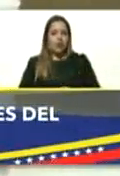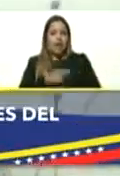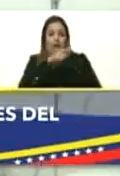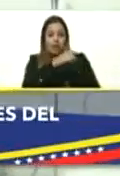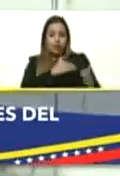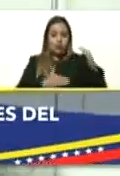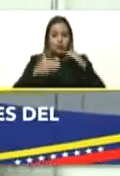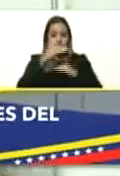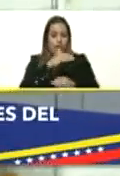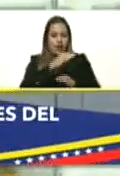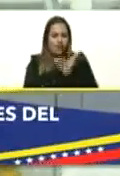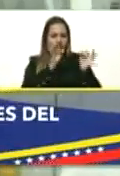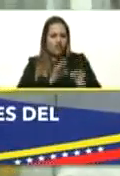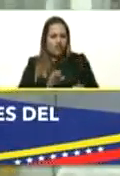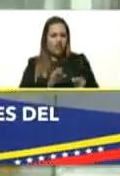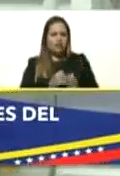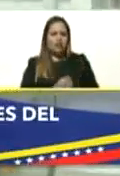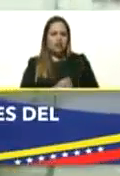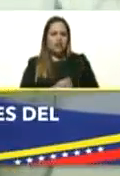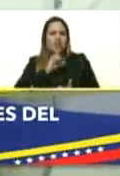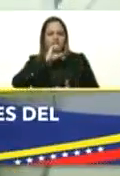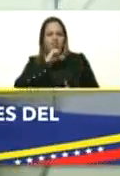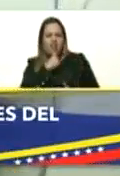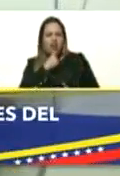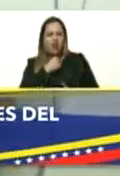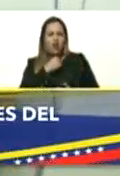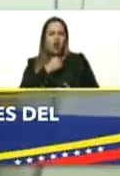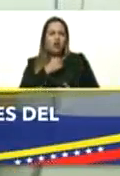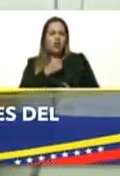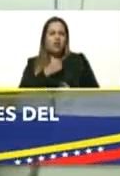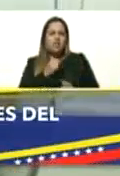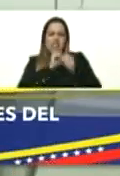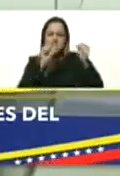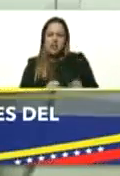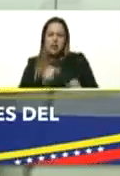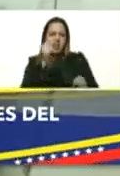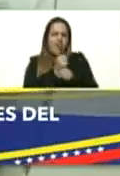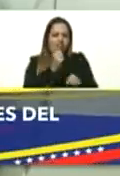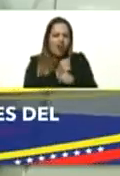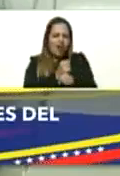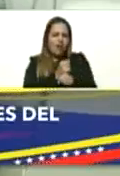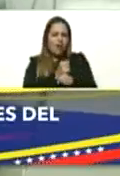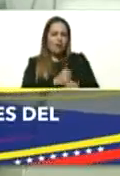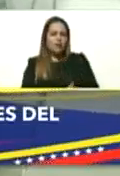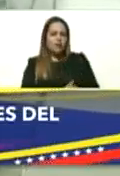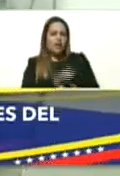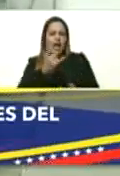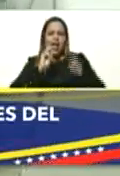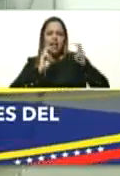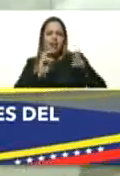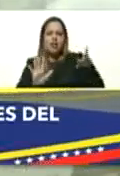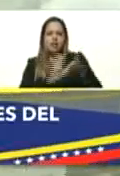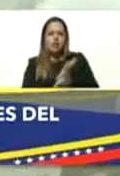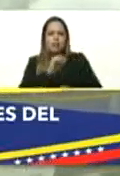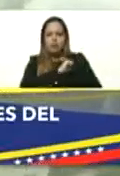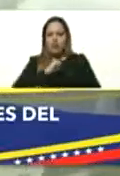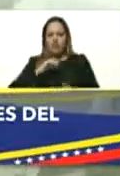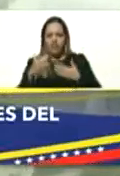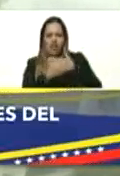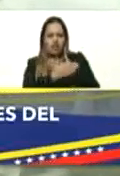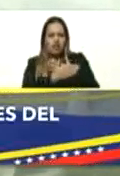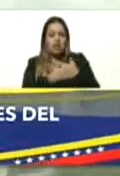el modelo del viejo sindicalismo, que estaba asociado al tema de la privatización de la